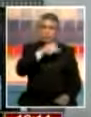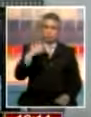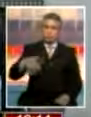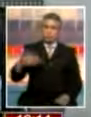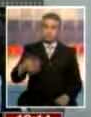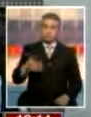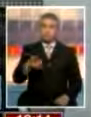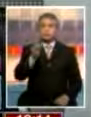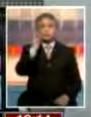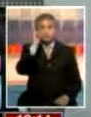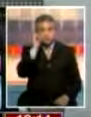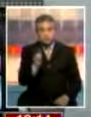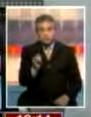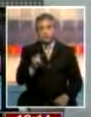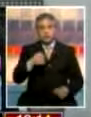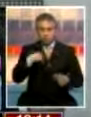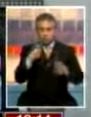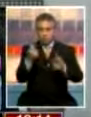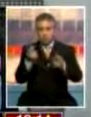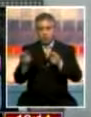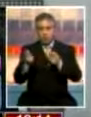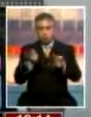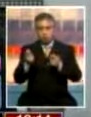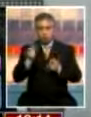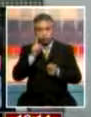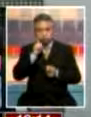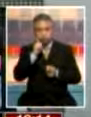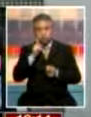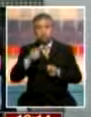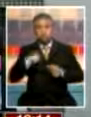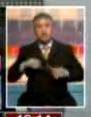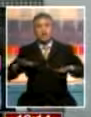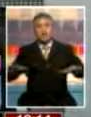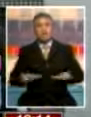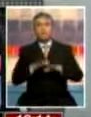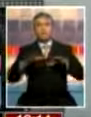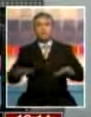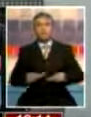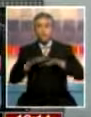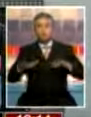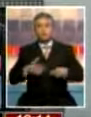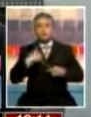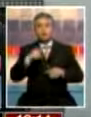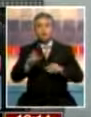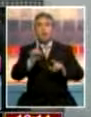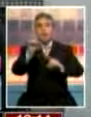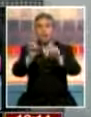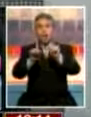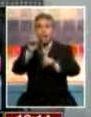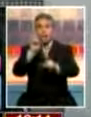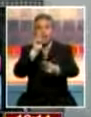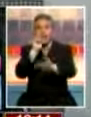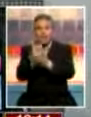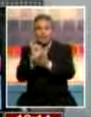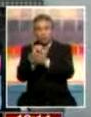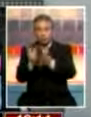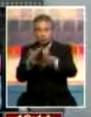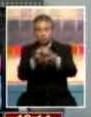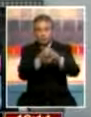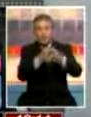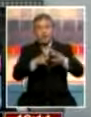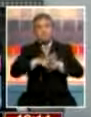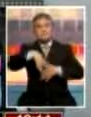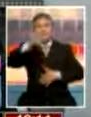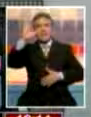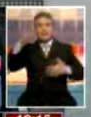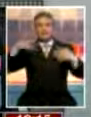sí es que con los recursos que tenemos y el esfuerzo que hacemos logramos que por la vía de que algunas instituciones, generalmente las más grandes,